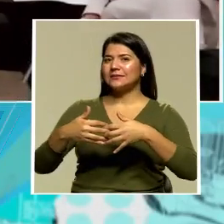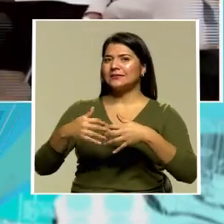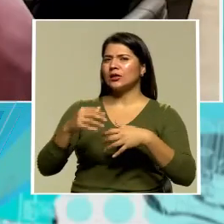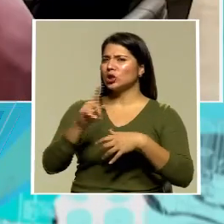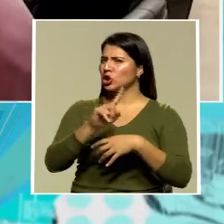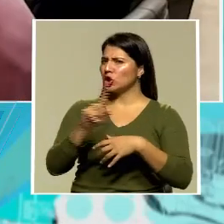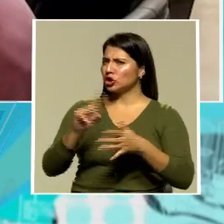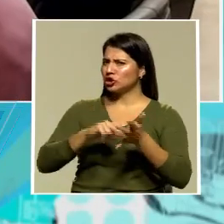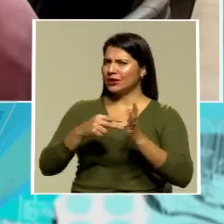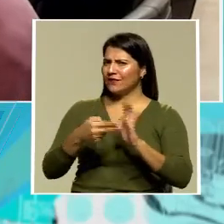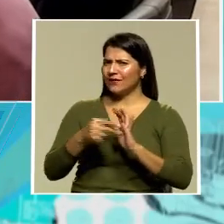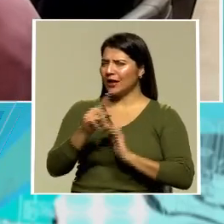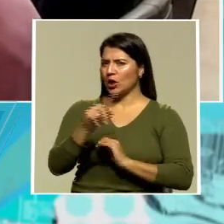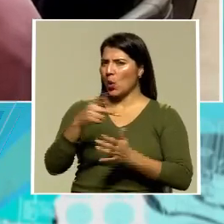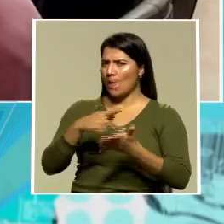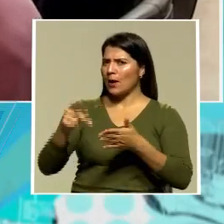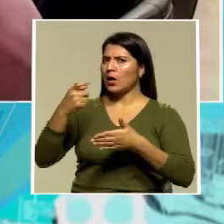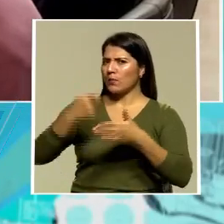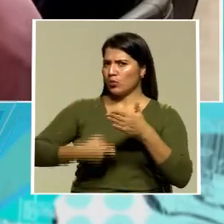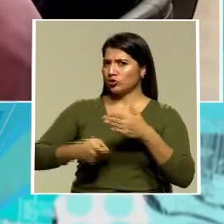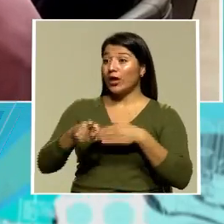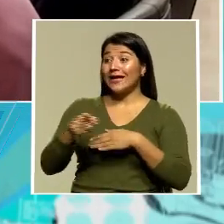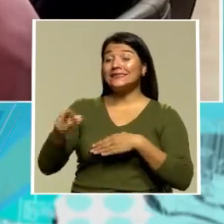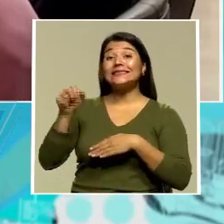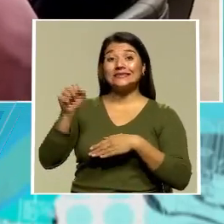impuesto. Han pagado algunos impuestos,